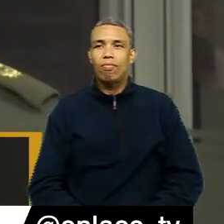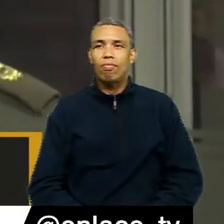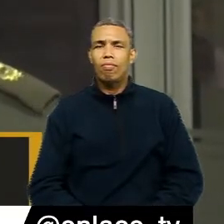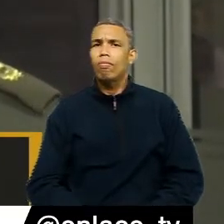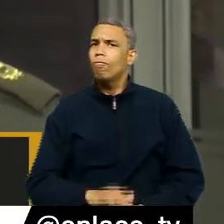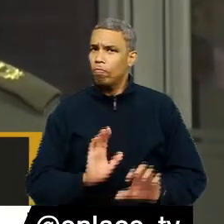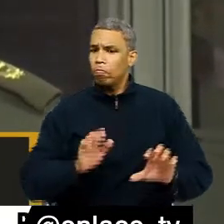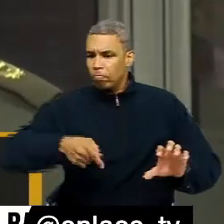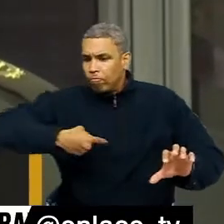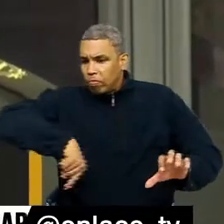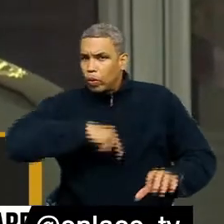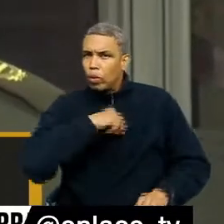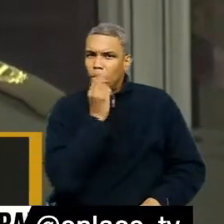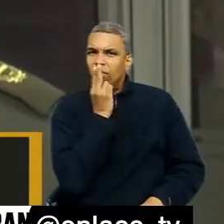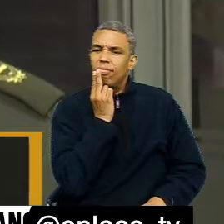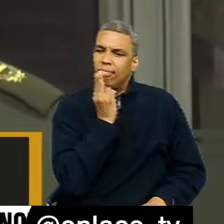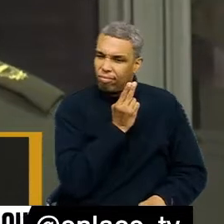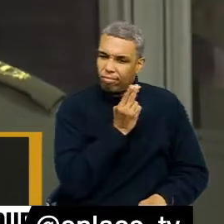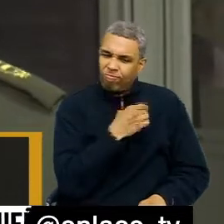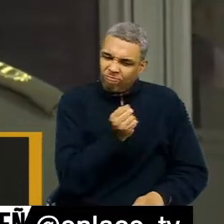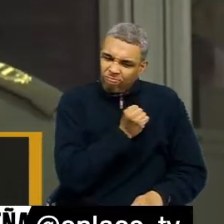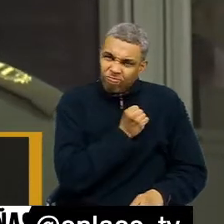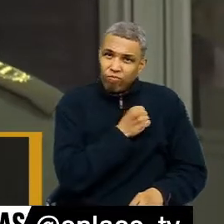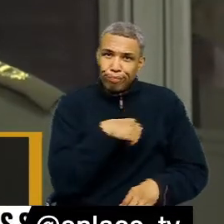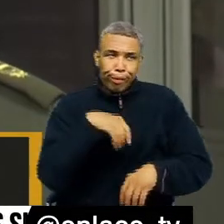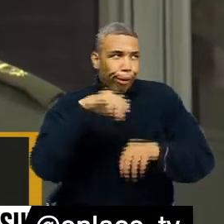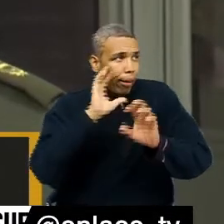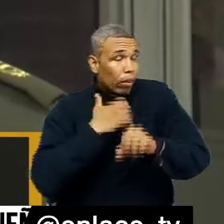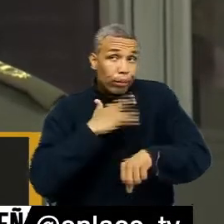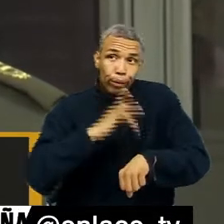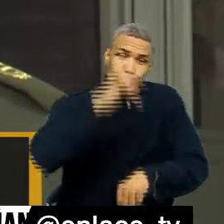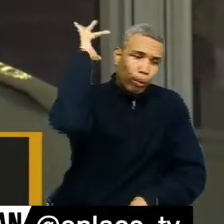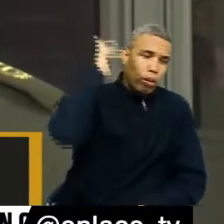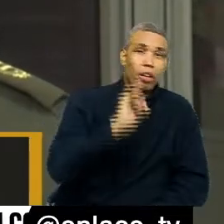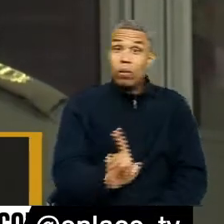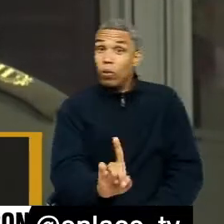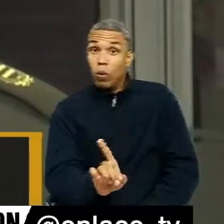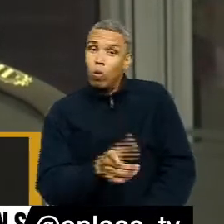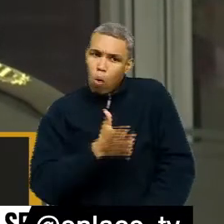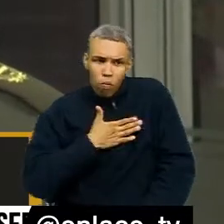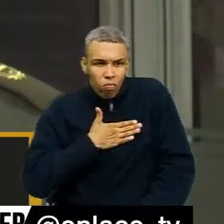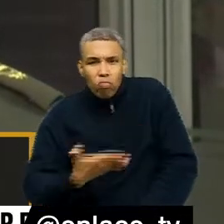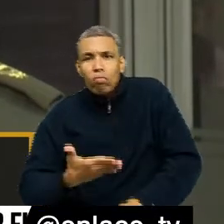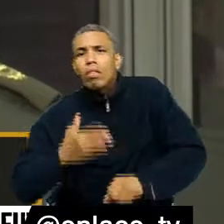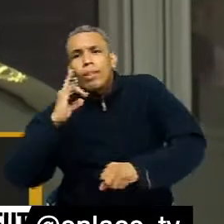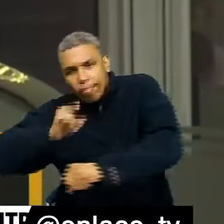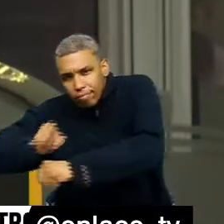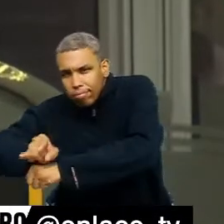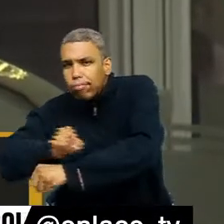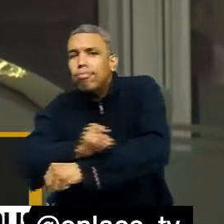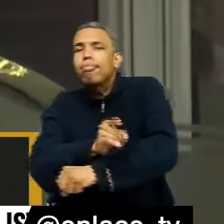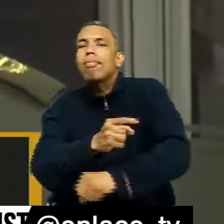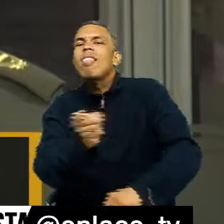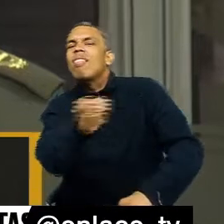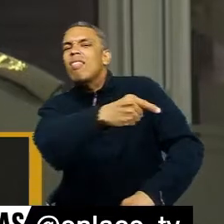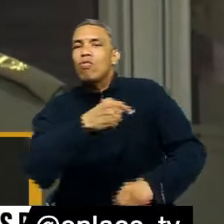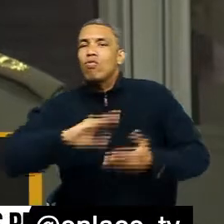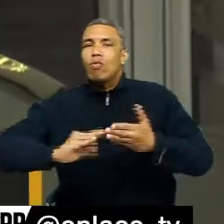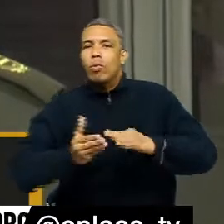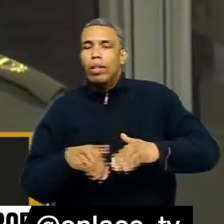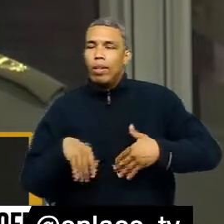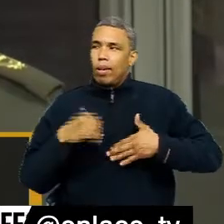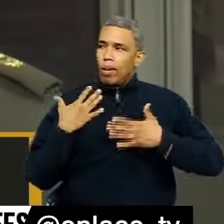compromiso de corazón con la comunidad por velar por su seguridad, por su tranquilidad,